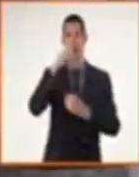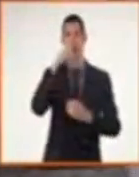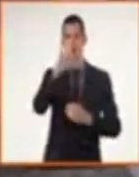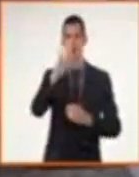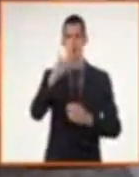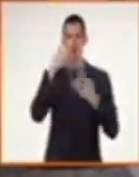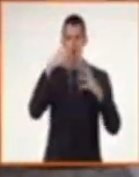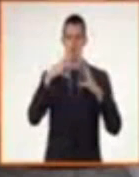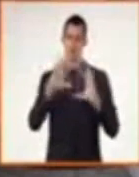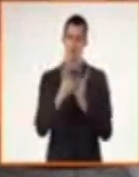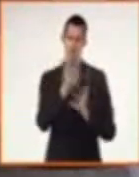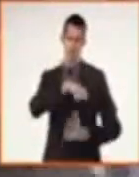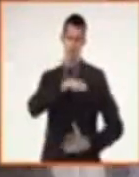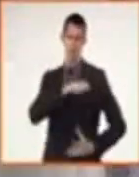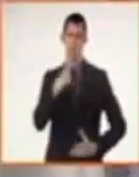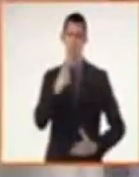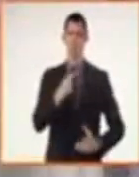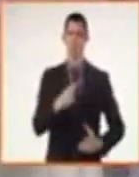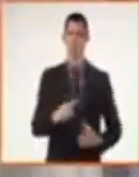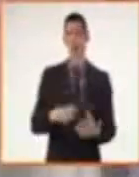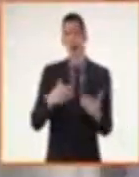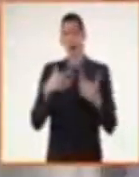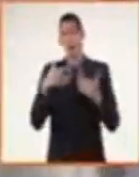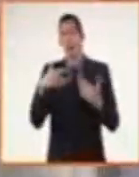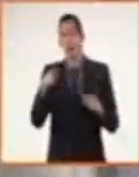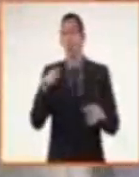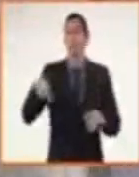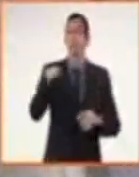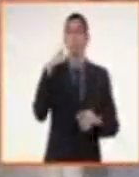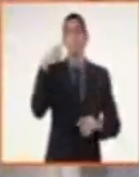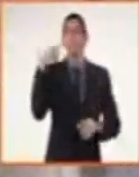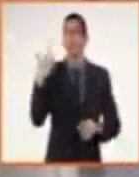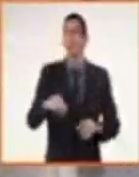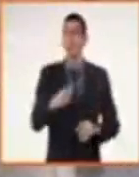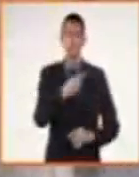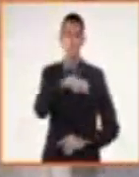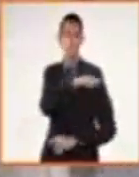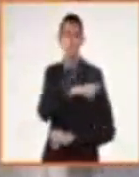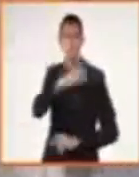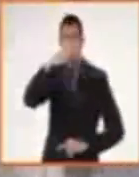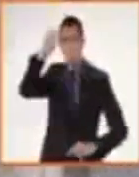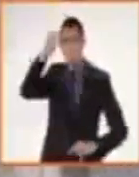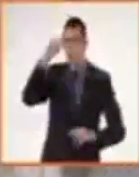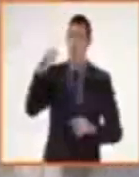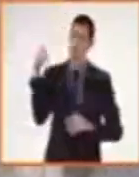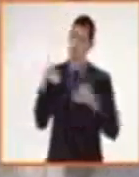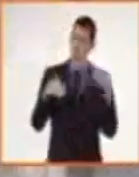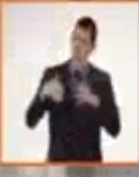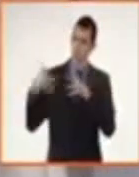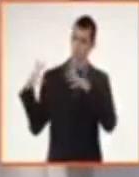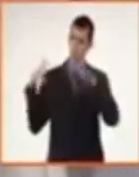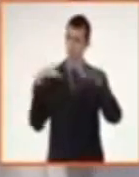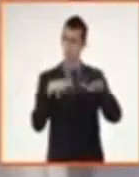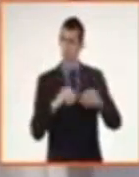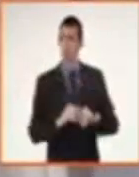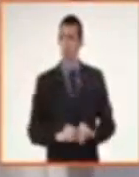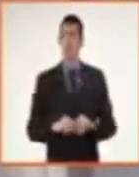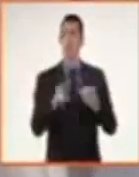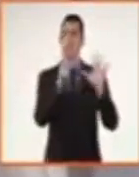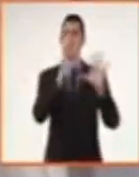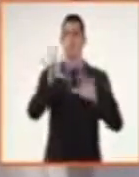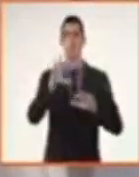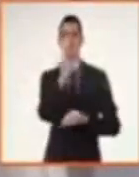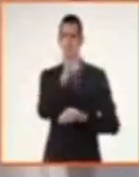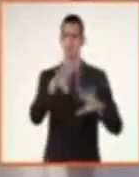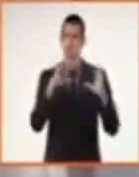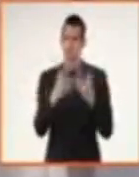sepa que el pueblo de Cuba votó el domingo y que participó en un 75% y que votó de esta manera, etcétera.